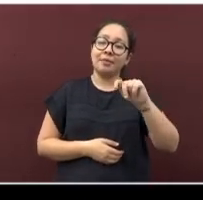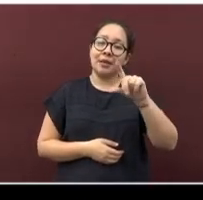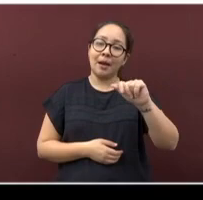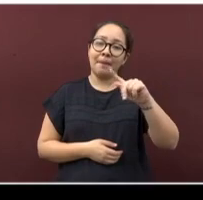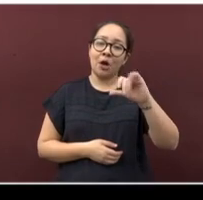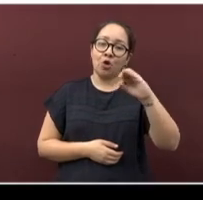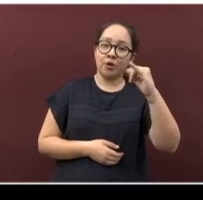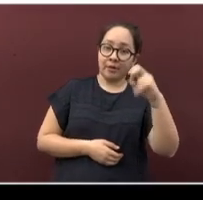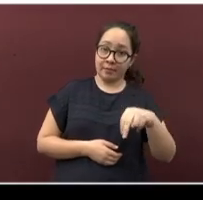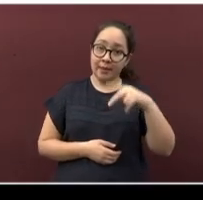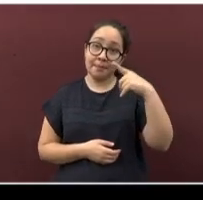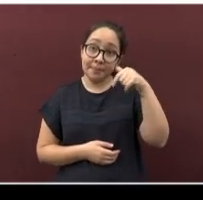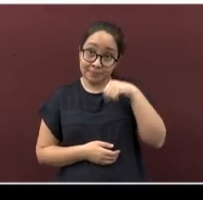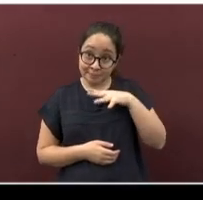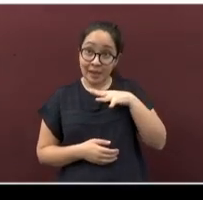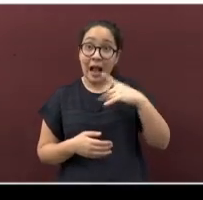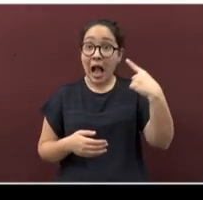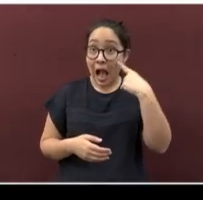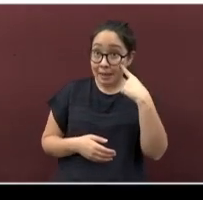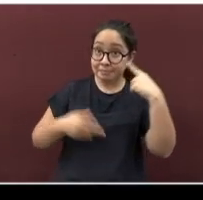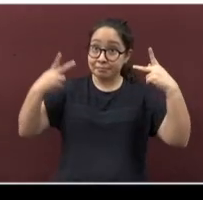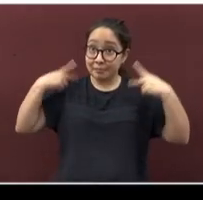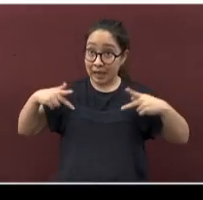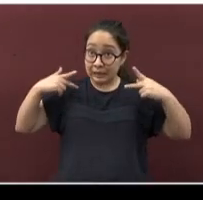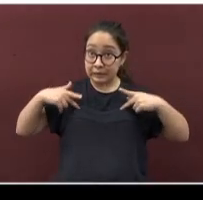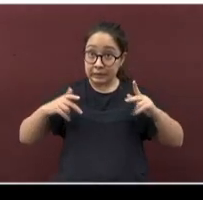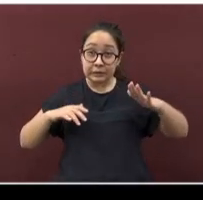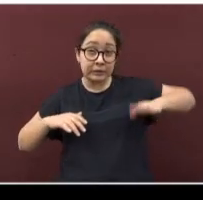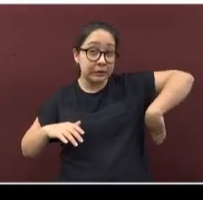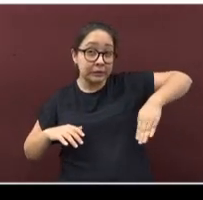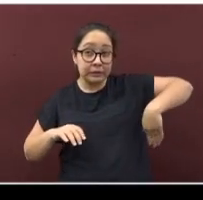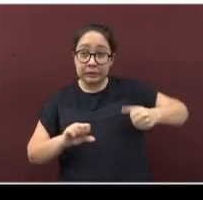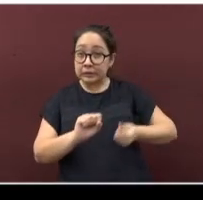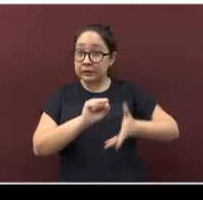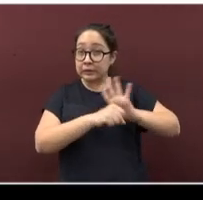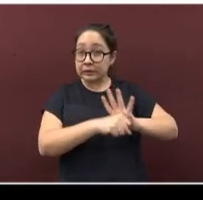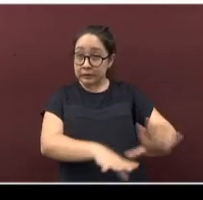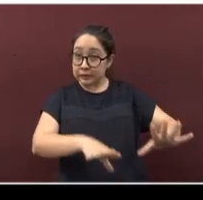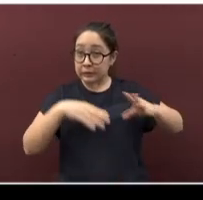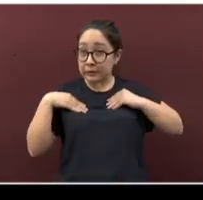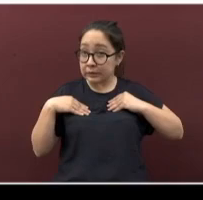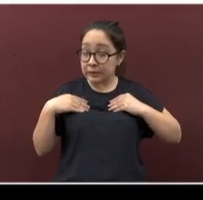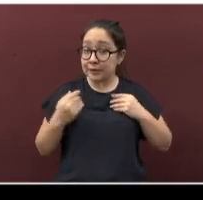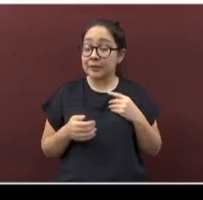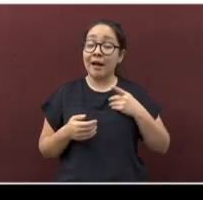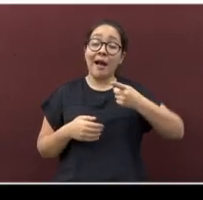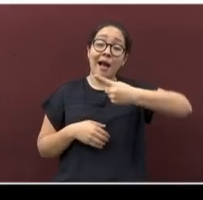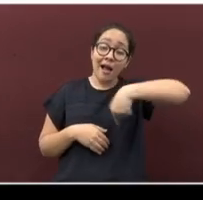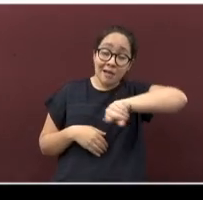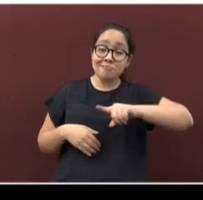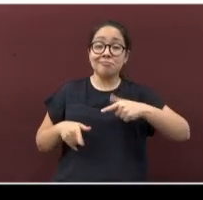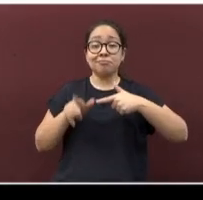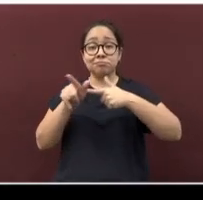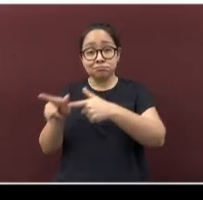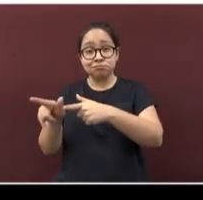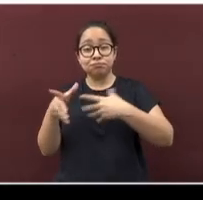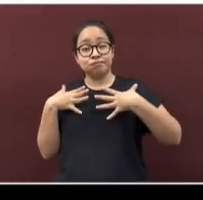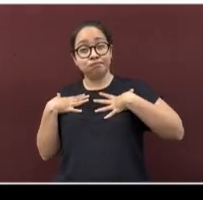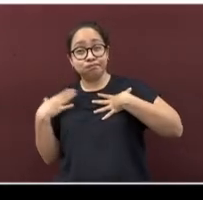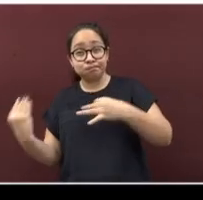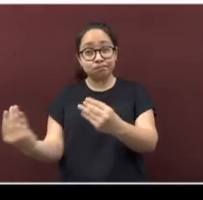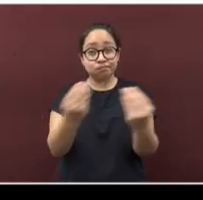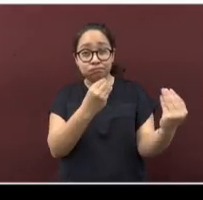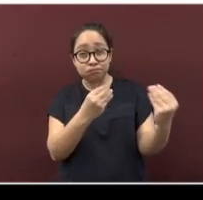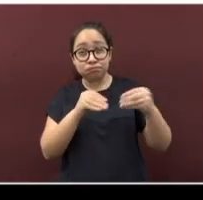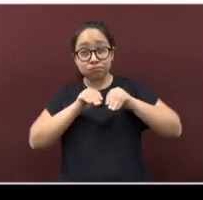en donde hay pacientes que recién desarrollaron la enfermedad la transmisión continúa expandiéndose